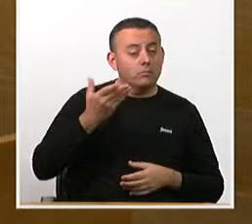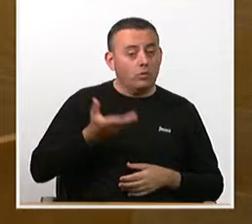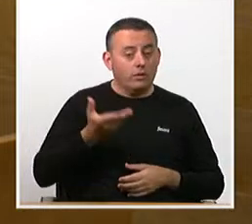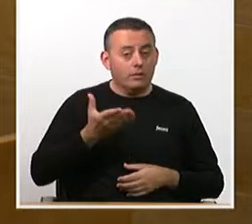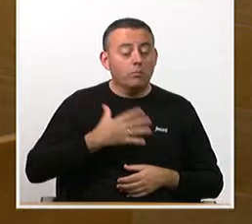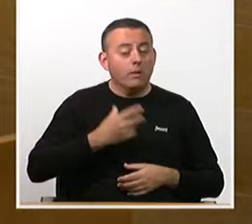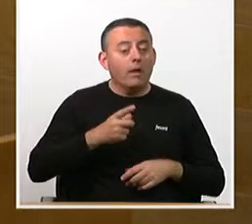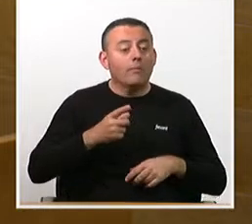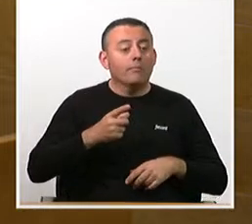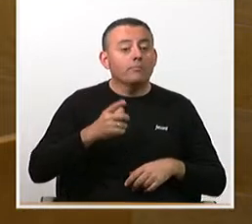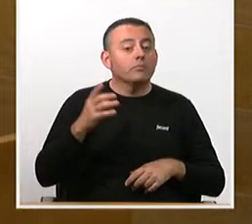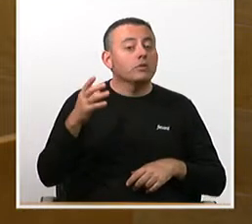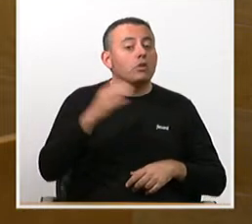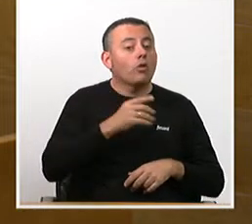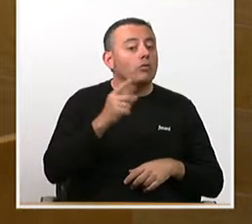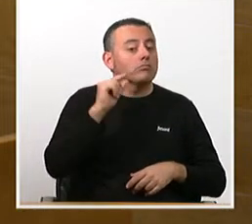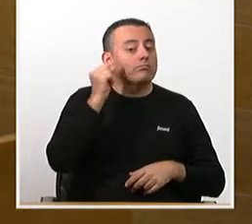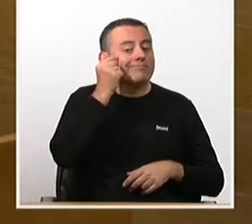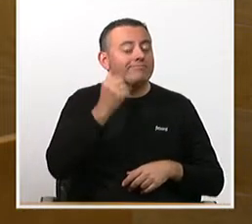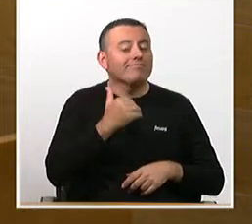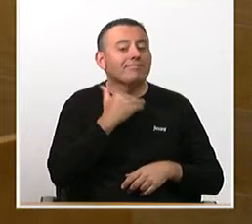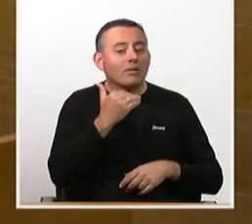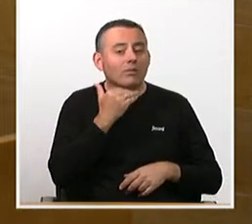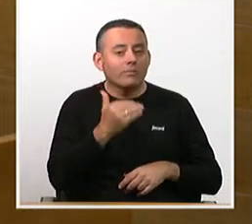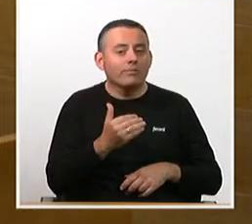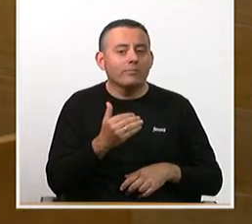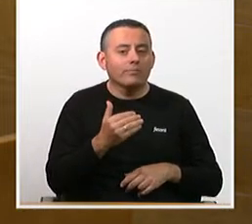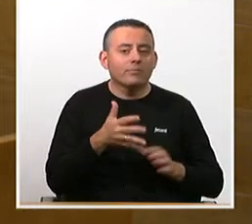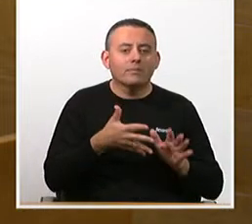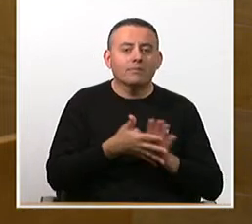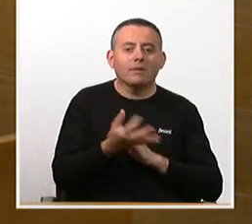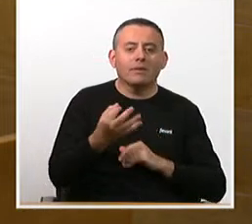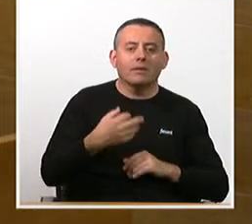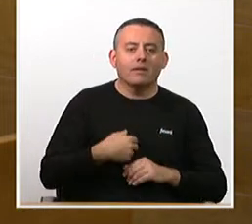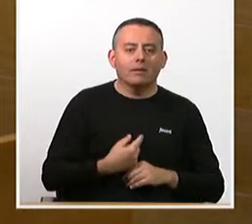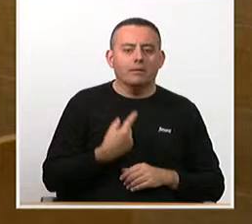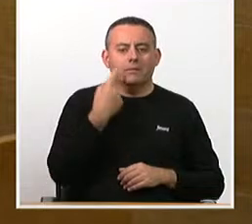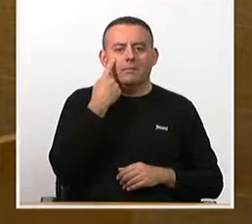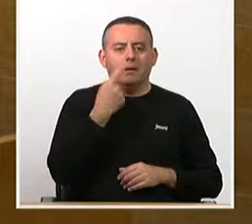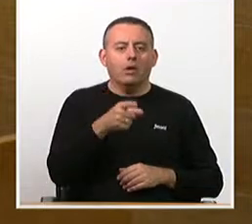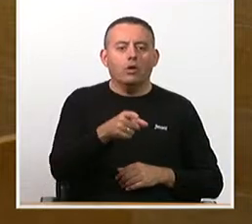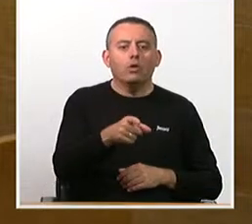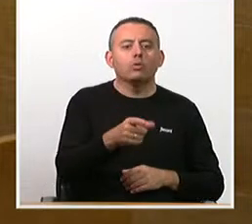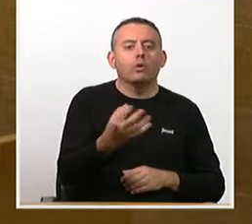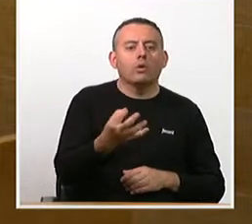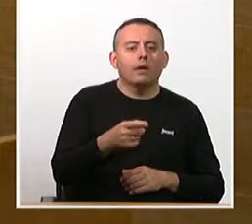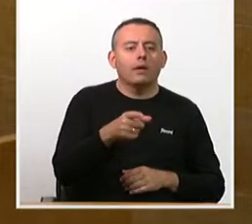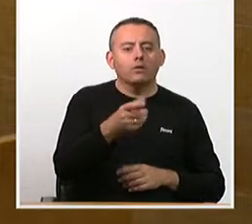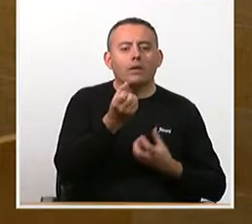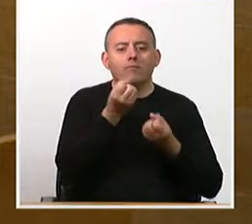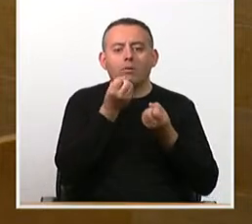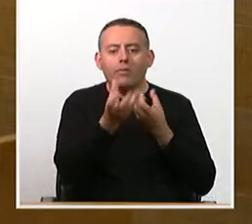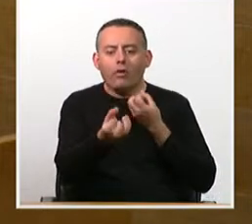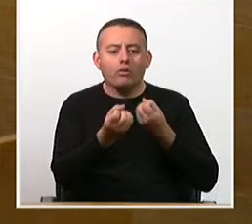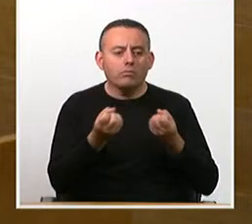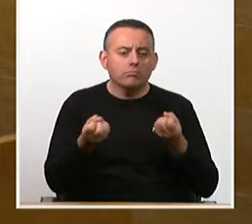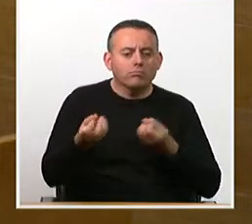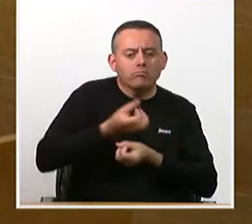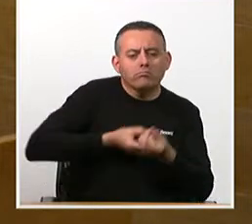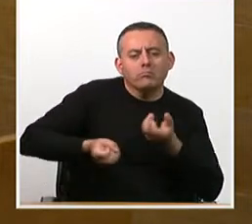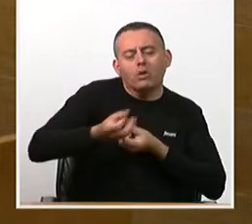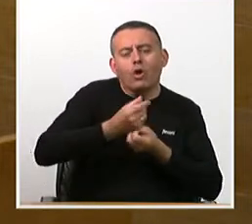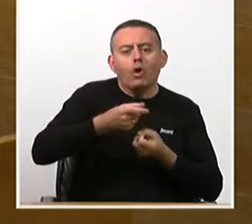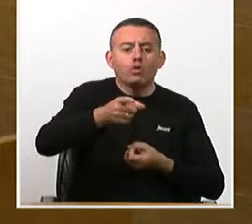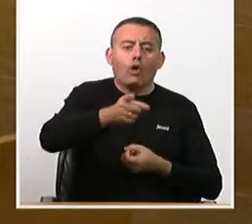esos momentos no hay miradas hacia arriba o hacia abajo de tú eres de esta administración y no comparto contigo una información o no comparto contigo no existe